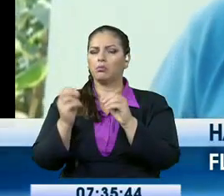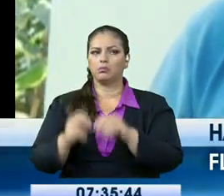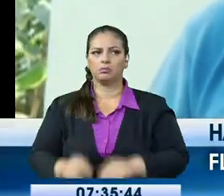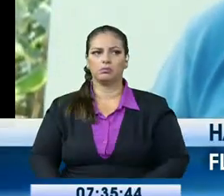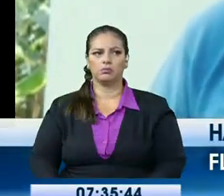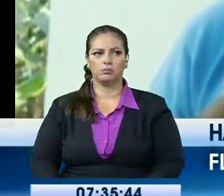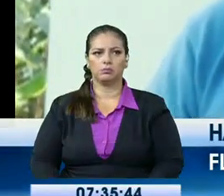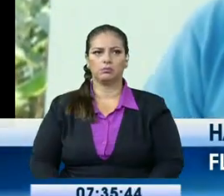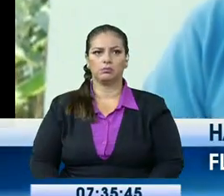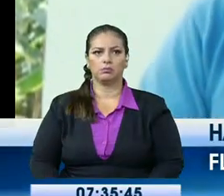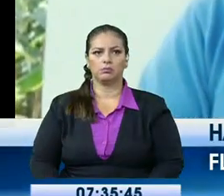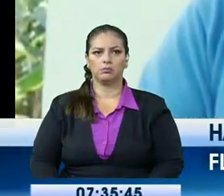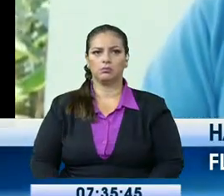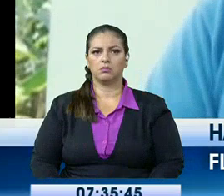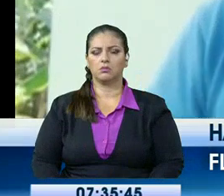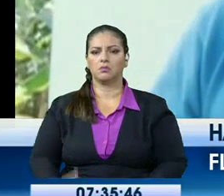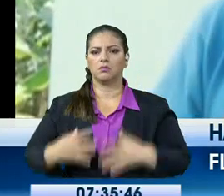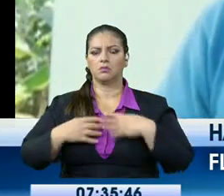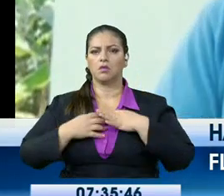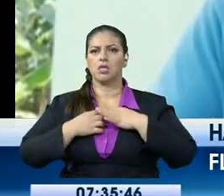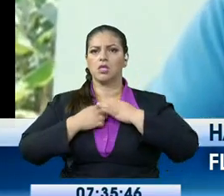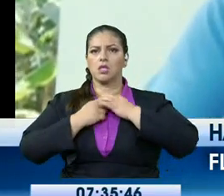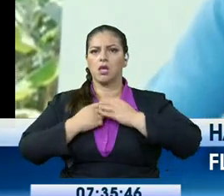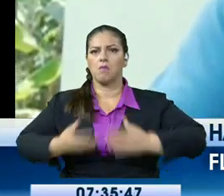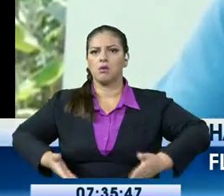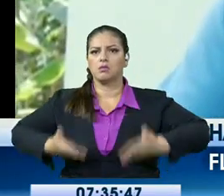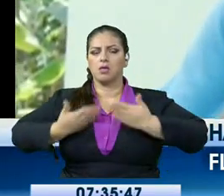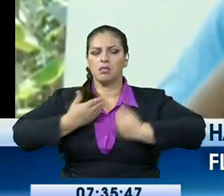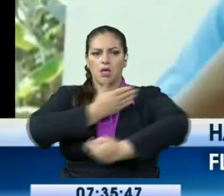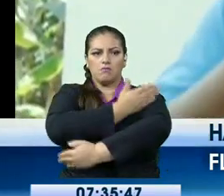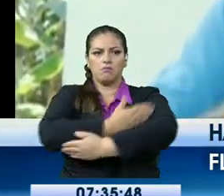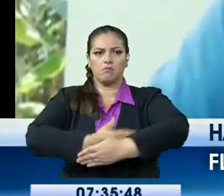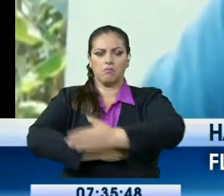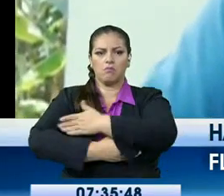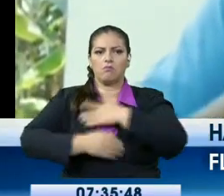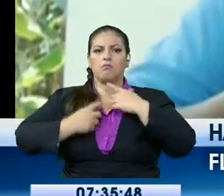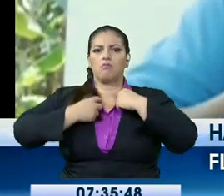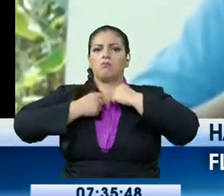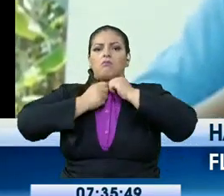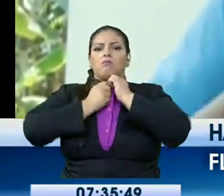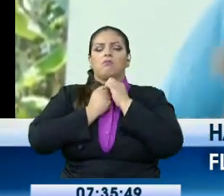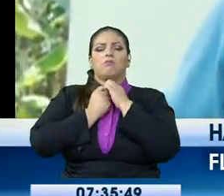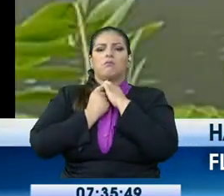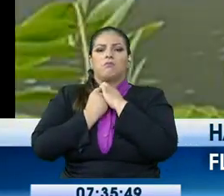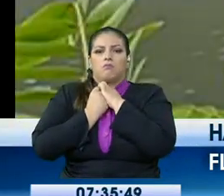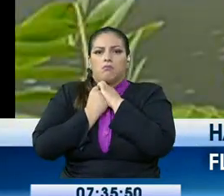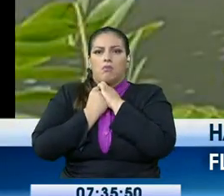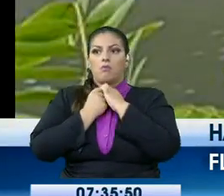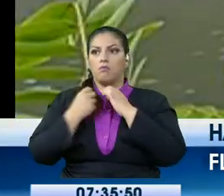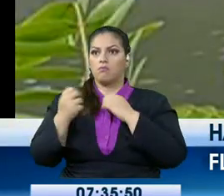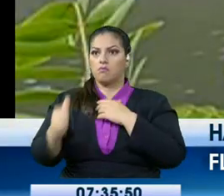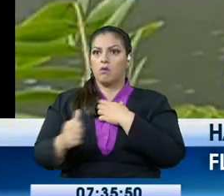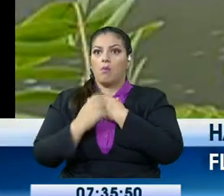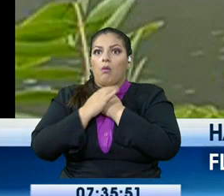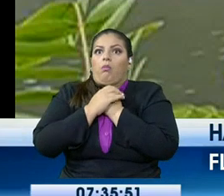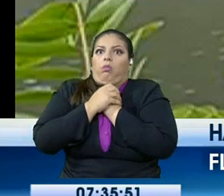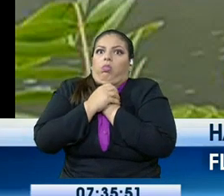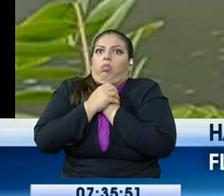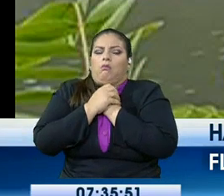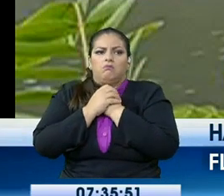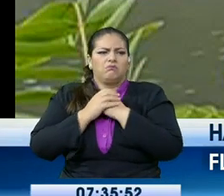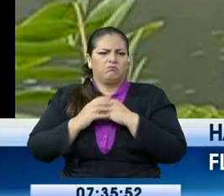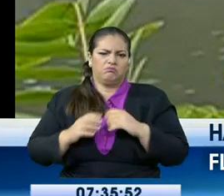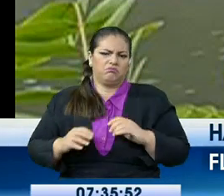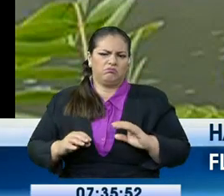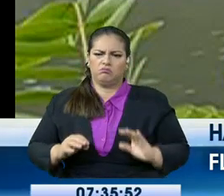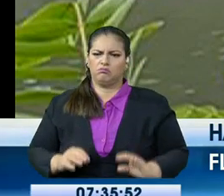como ahorcado, pero no, supuestamente la hija dice que salió con esa camiseta así, como un bebé. La policía y la fiscalía estuvieron